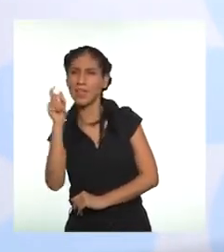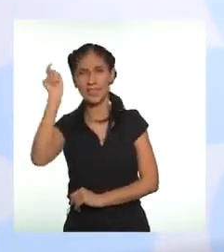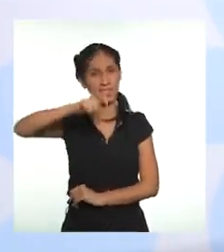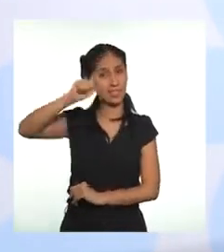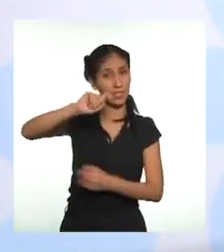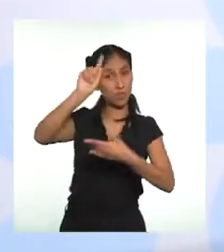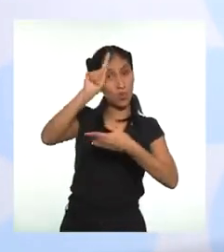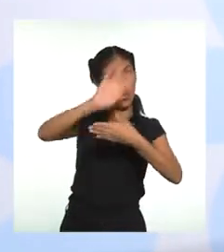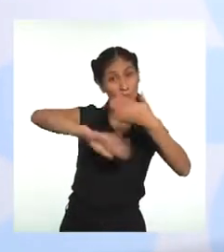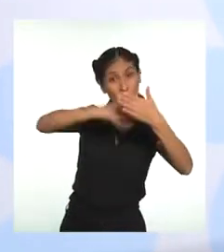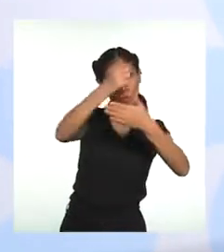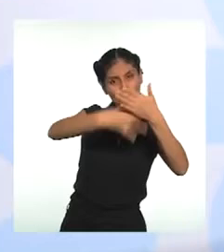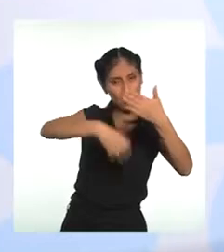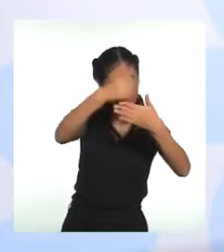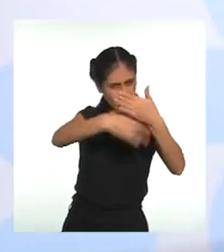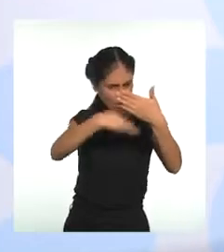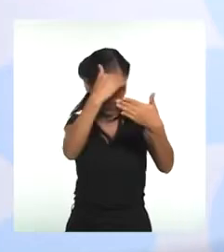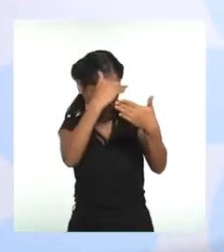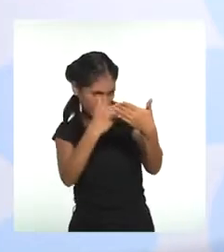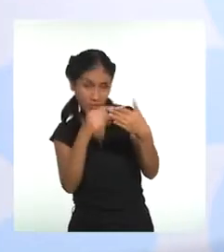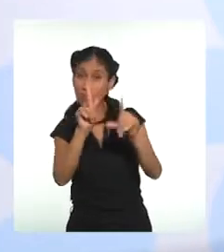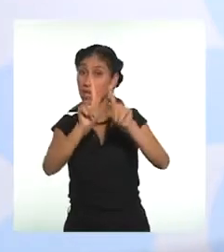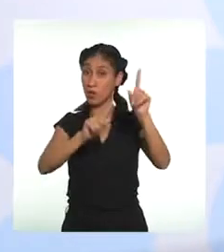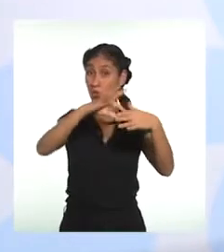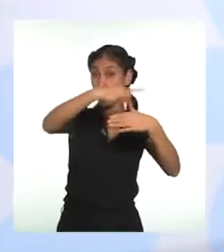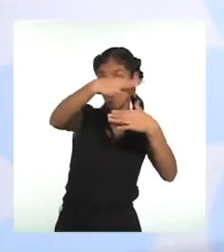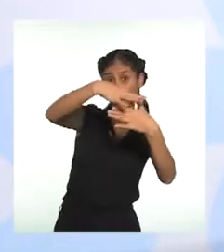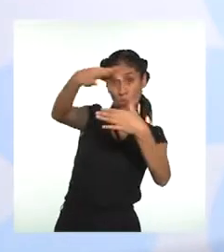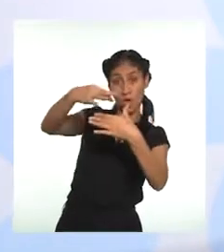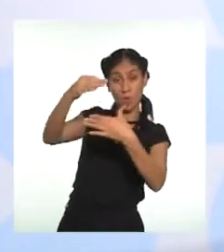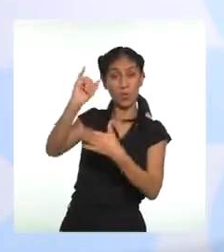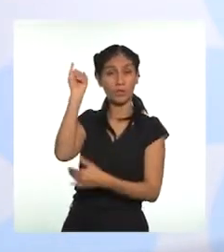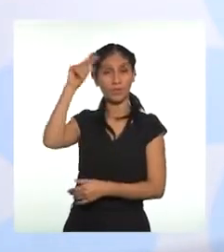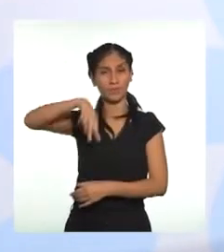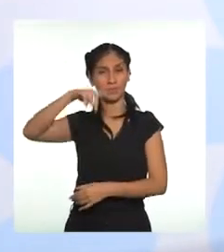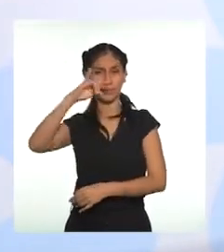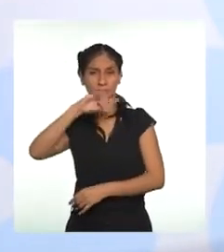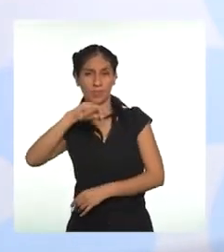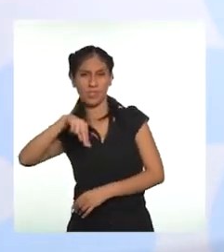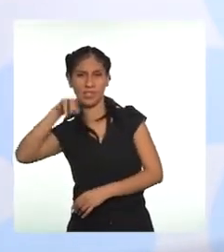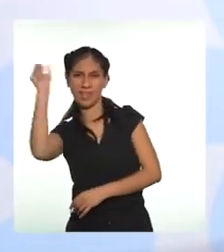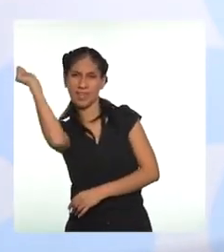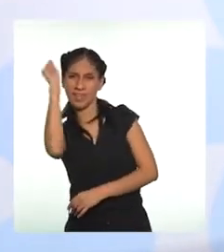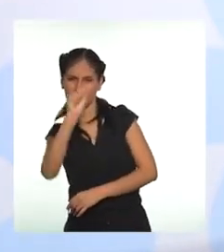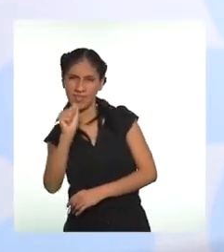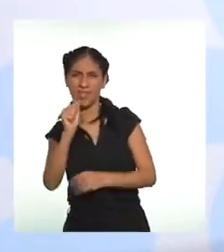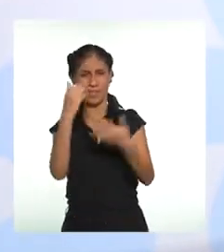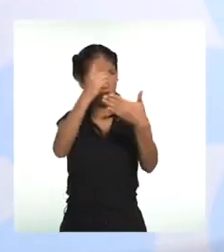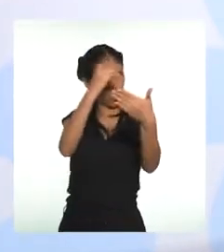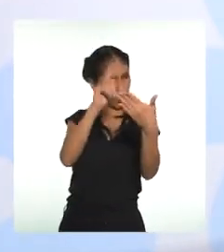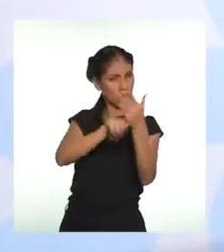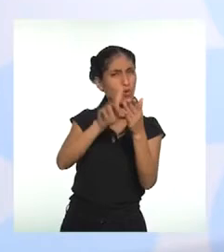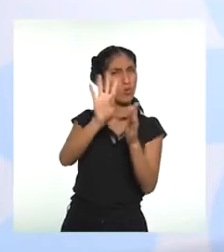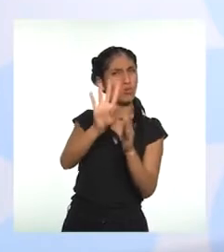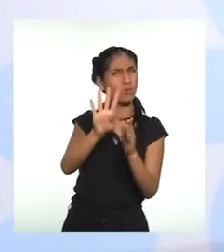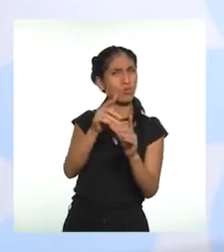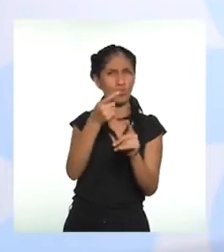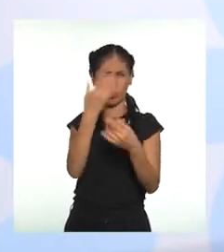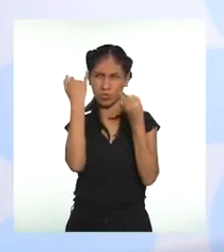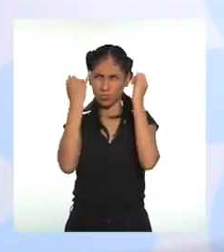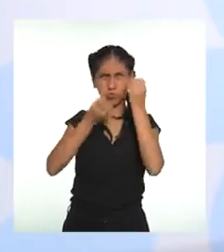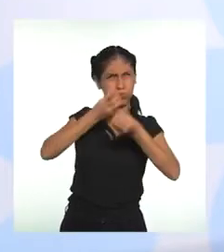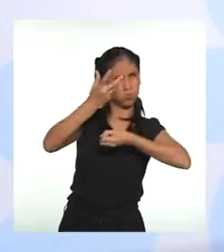necesito redactar un texto sobre los pueblos indígenas u originarios, su importancia y los aportes que han dado a nuestra